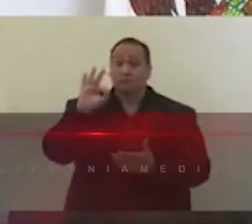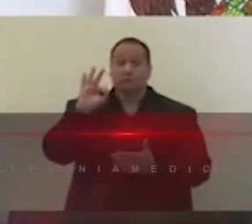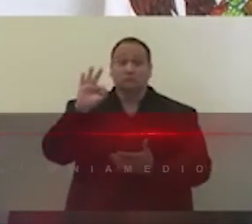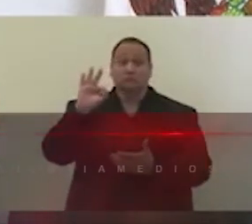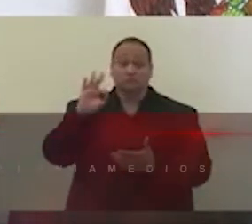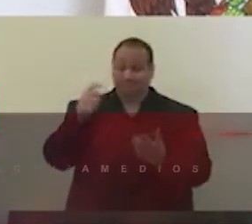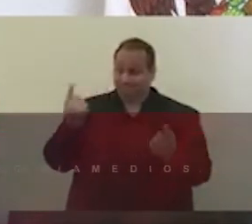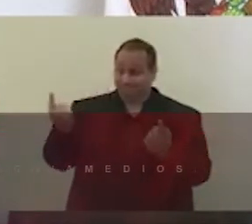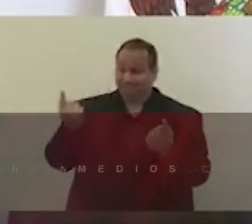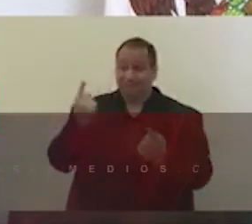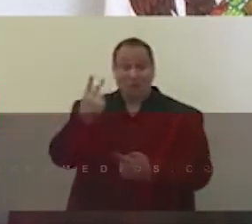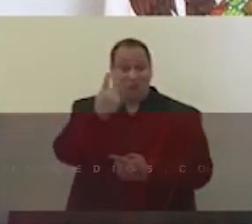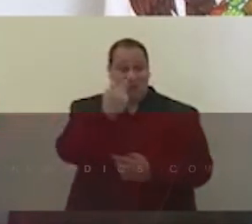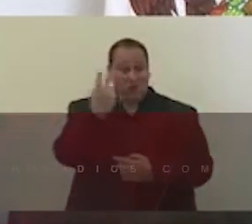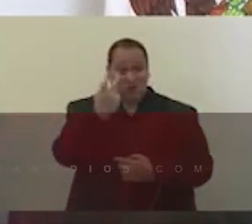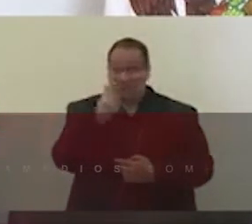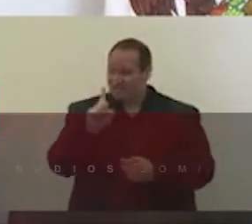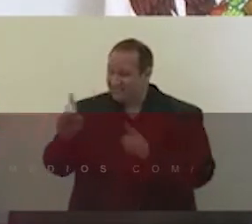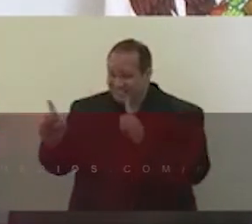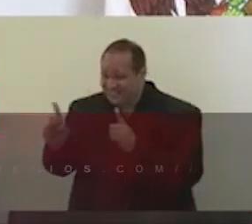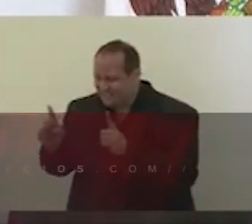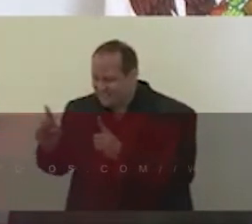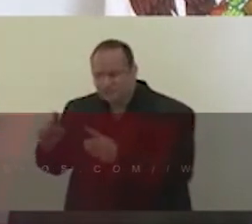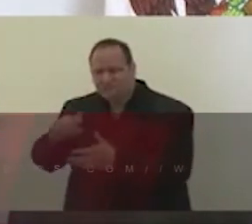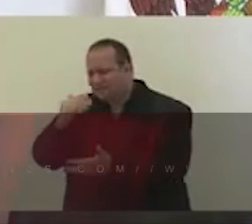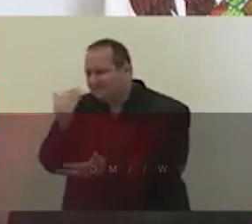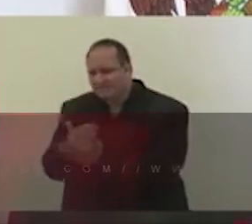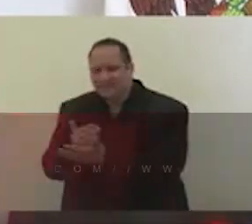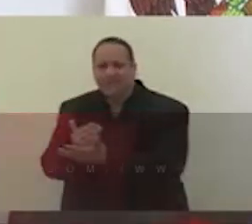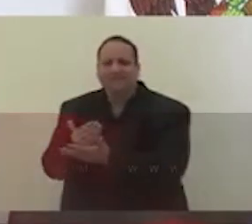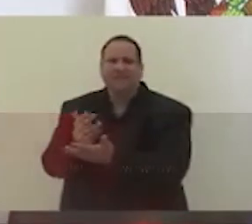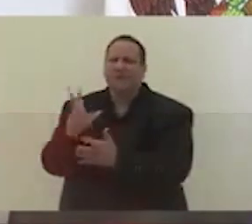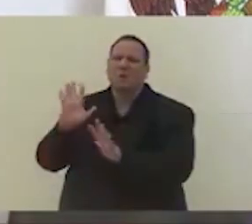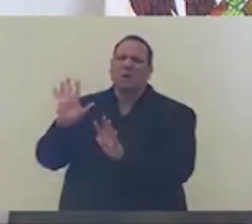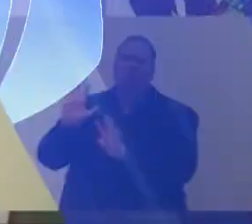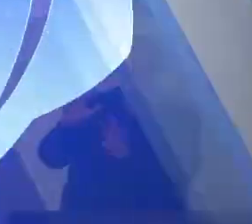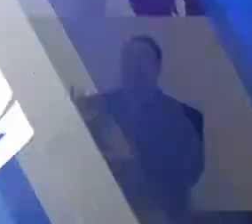este número que les digo que no han terminado con el embarazo